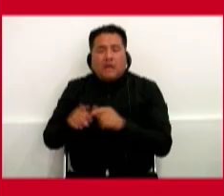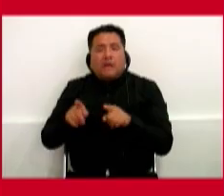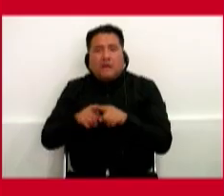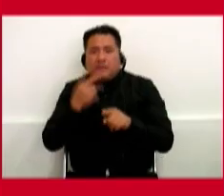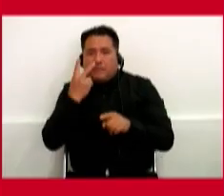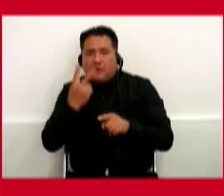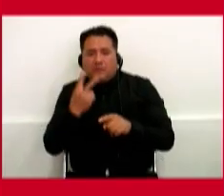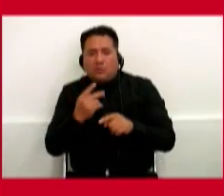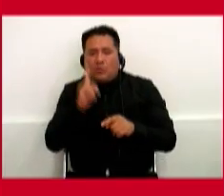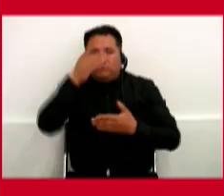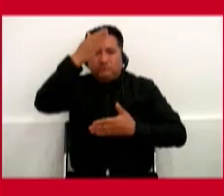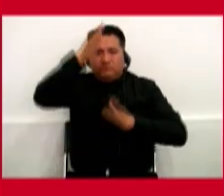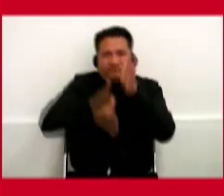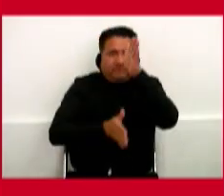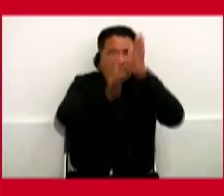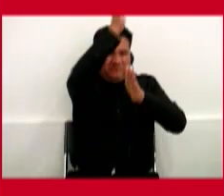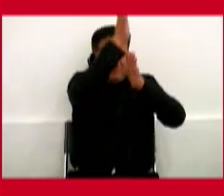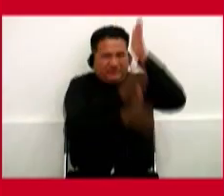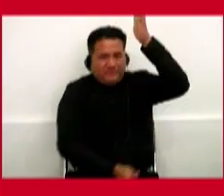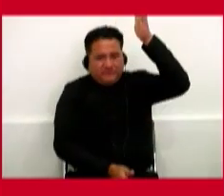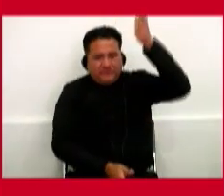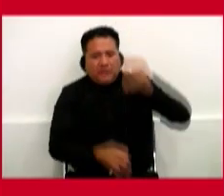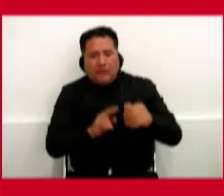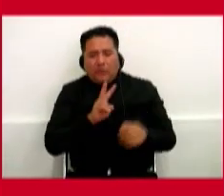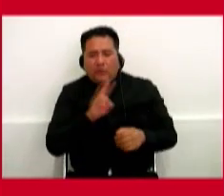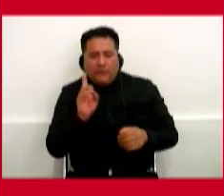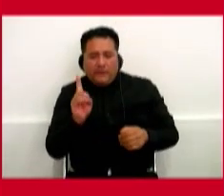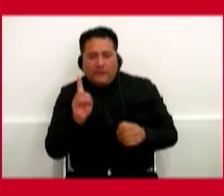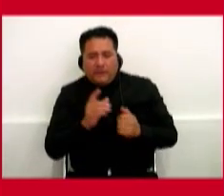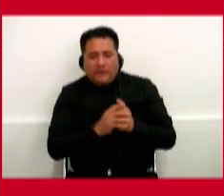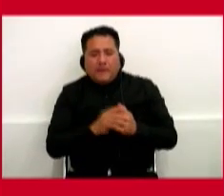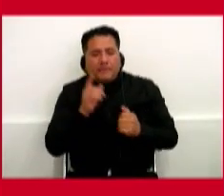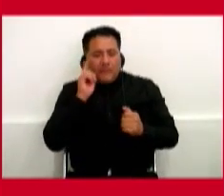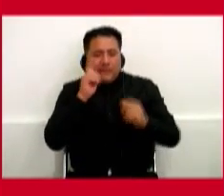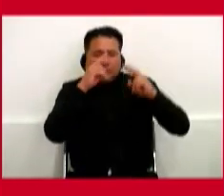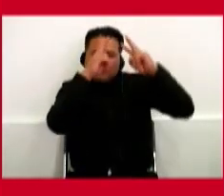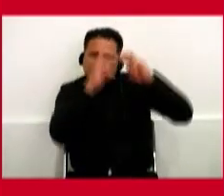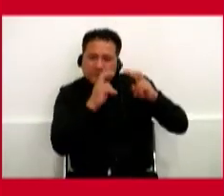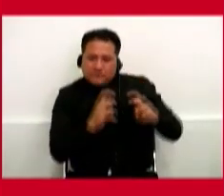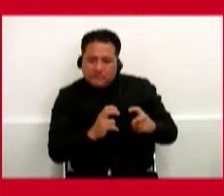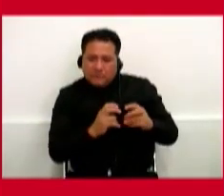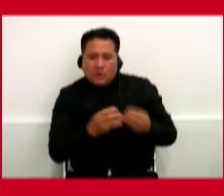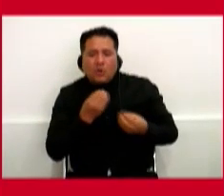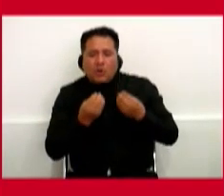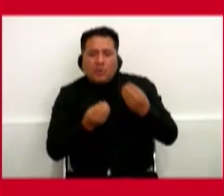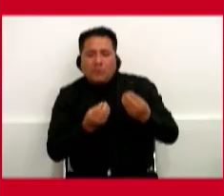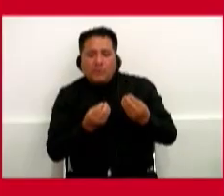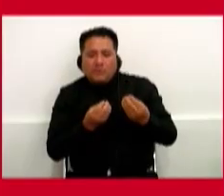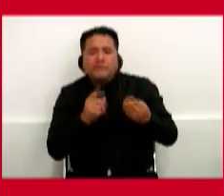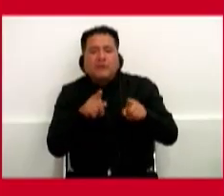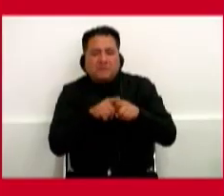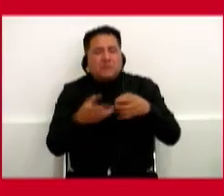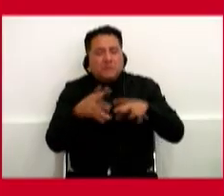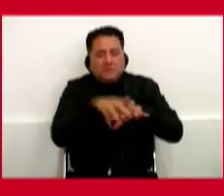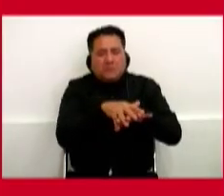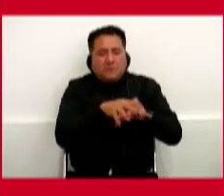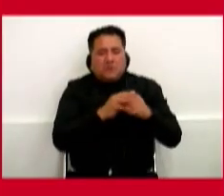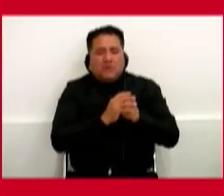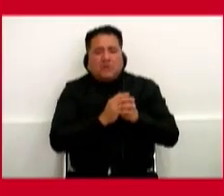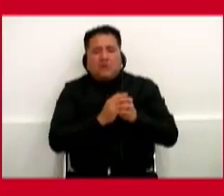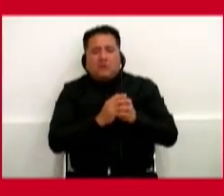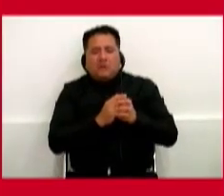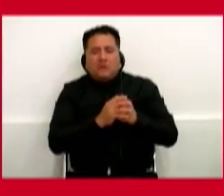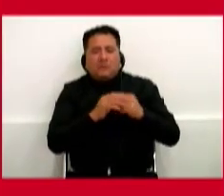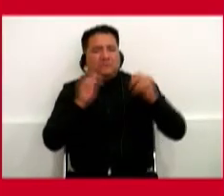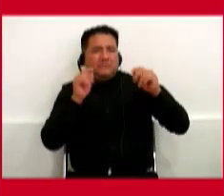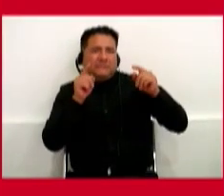corte en 2D que nos ha servido para realizar los análisis preliminares, en el que también se ha incluido el tema de la anisotropía, que es un